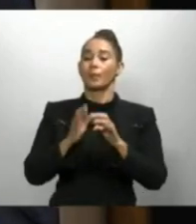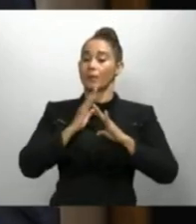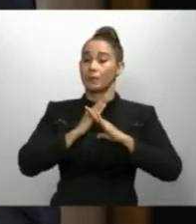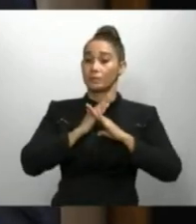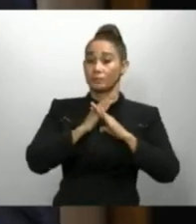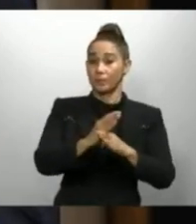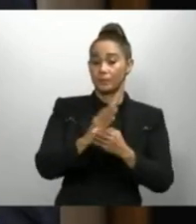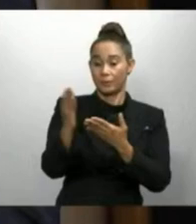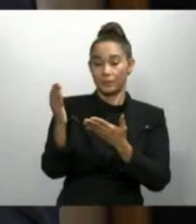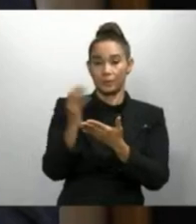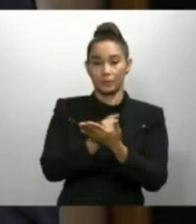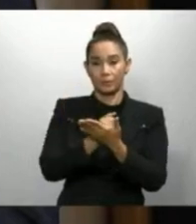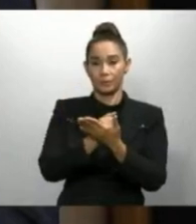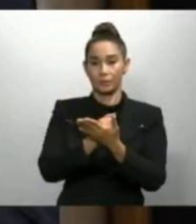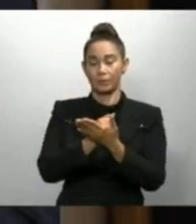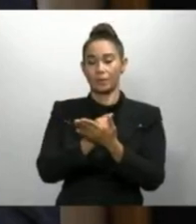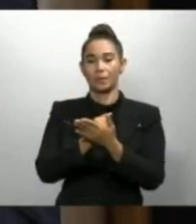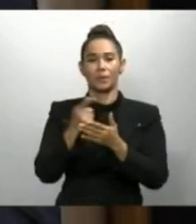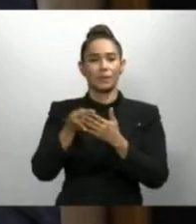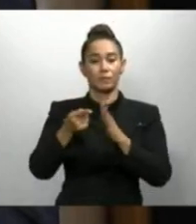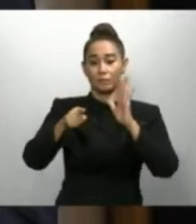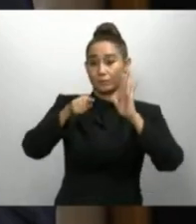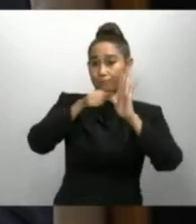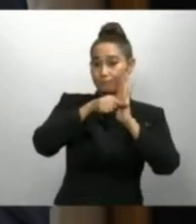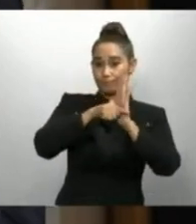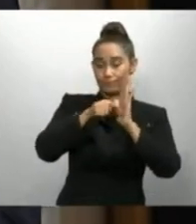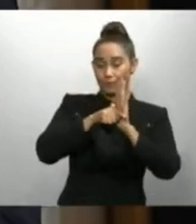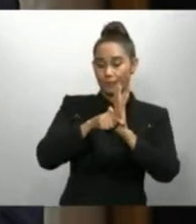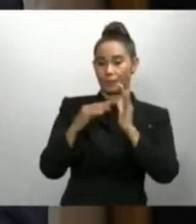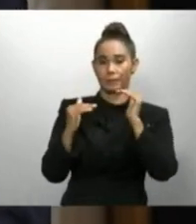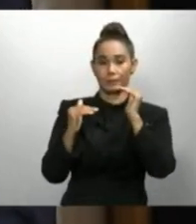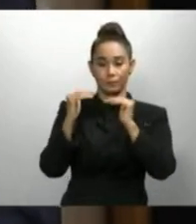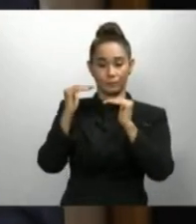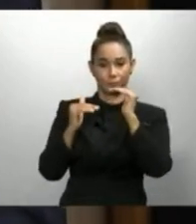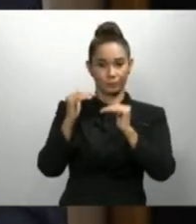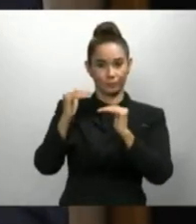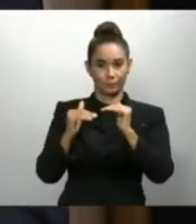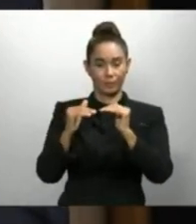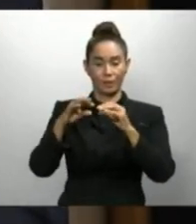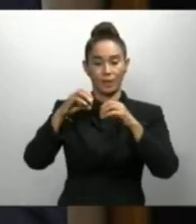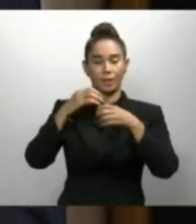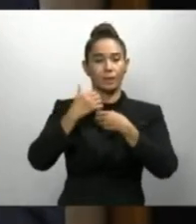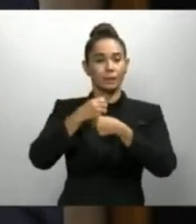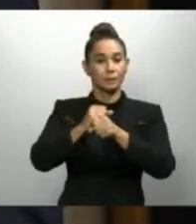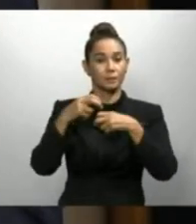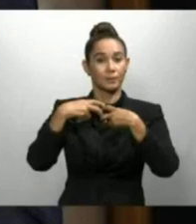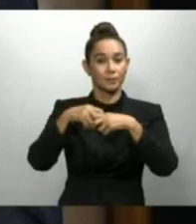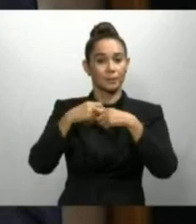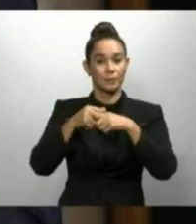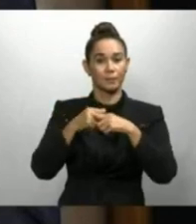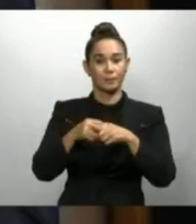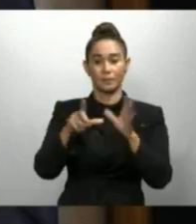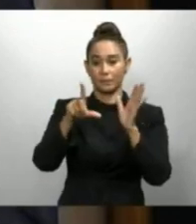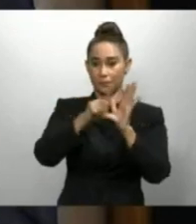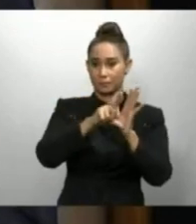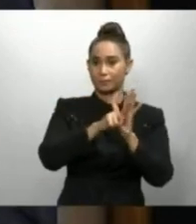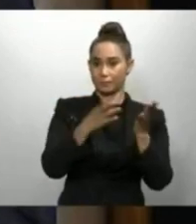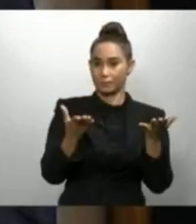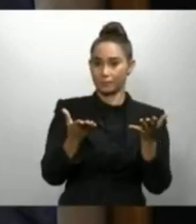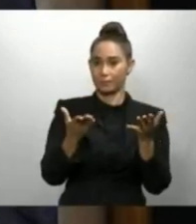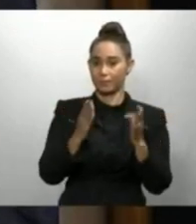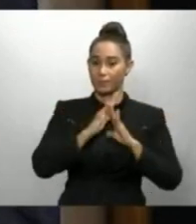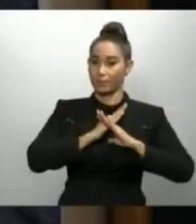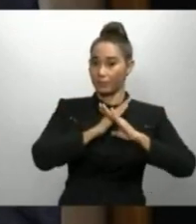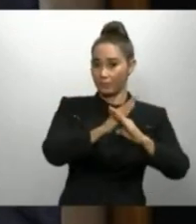país, impacta negativamente la sostenibilidad de las empresas que cumplen con sus obligaciones legales